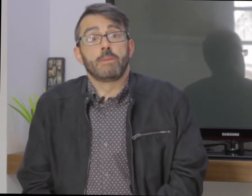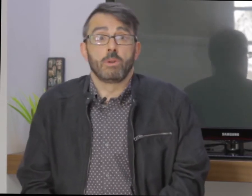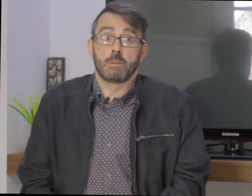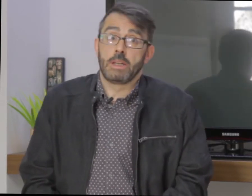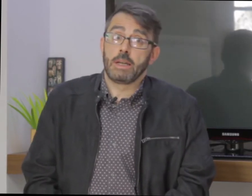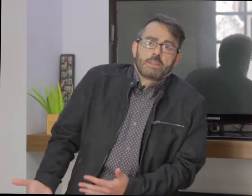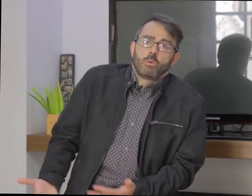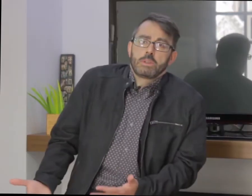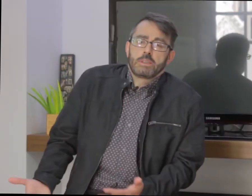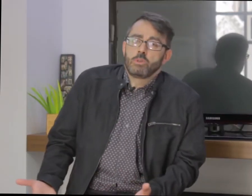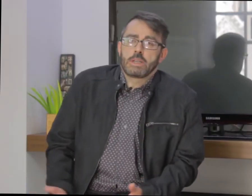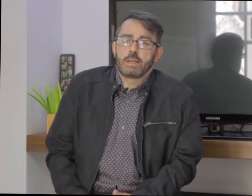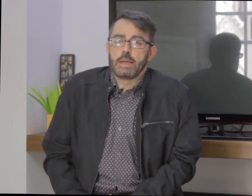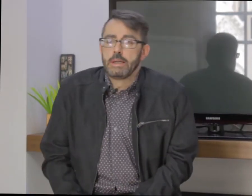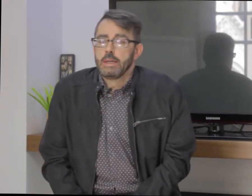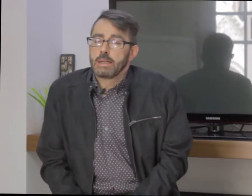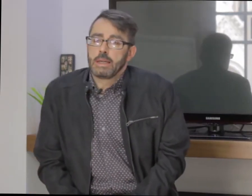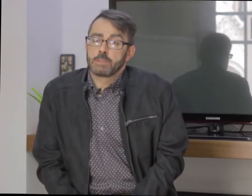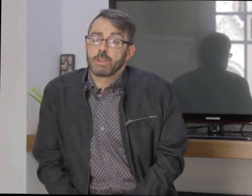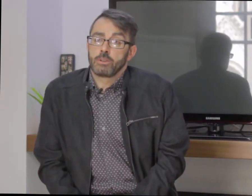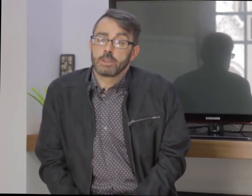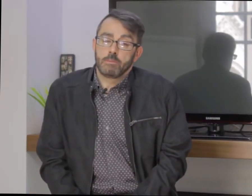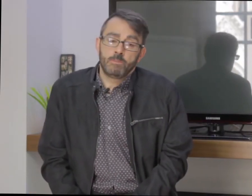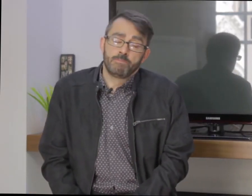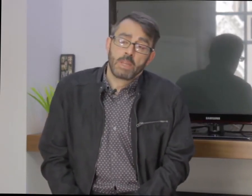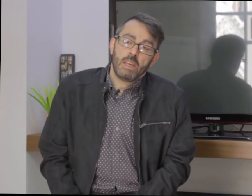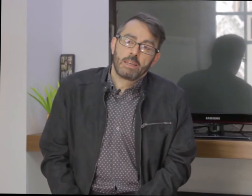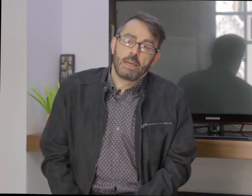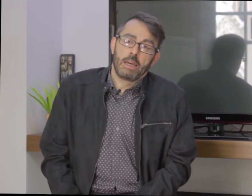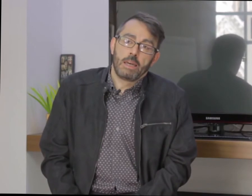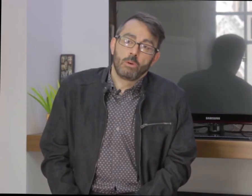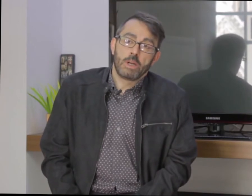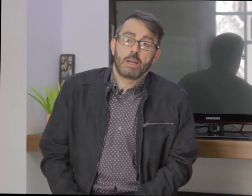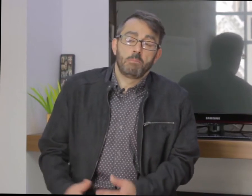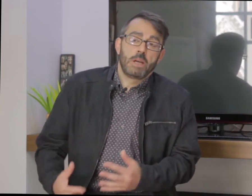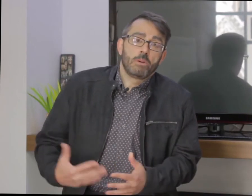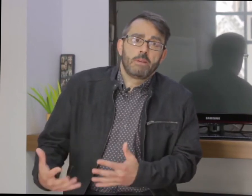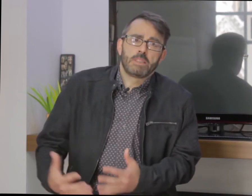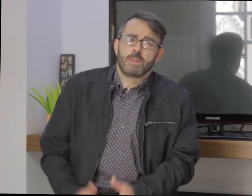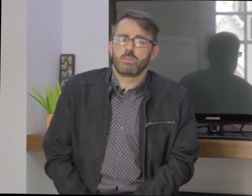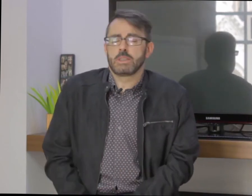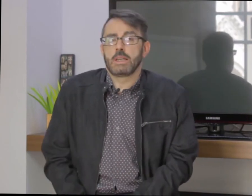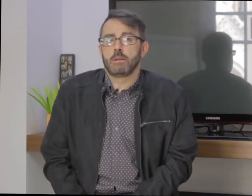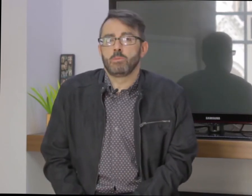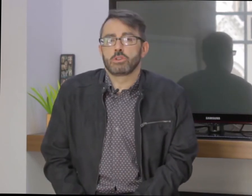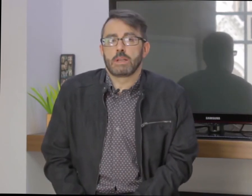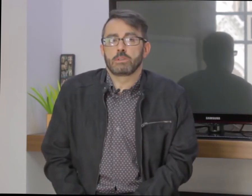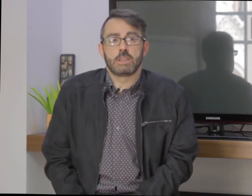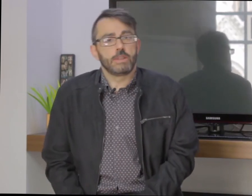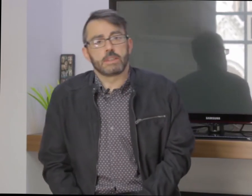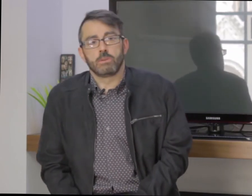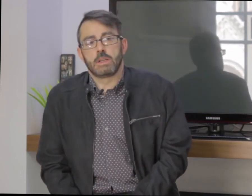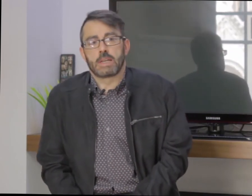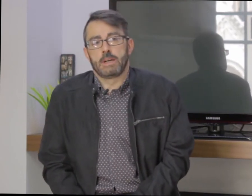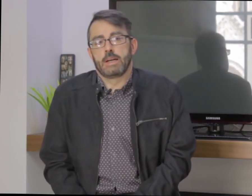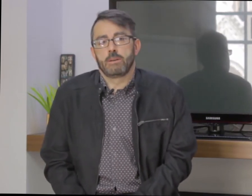no pueden hacer de otra manera las encuestas demuestran que que las personas una gran mayoría de las personas se han mostrado